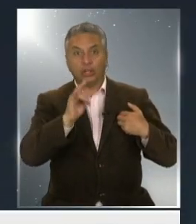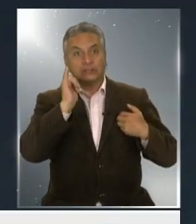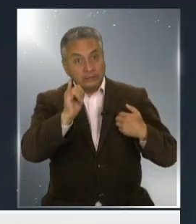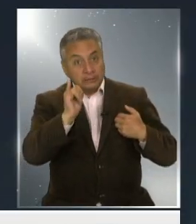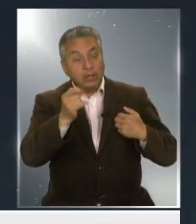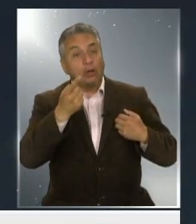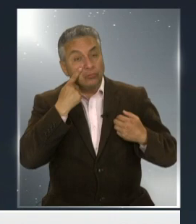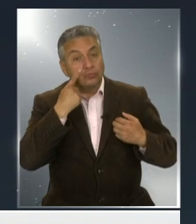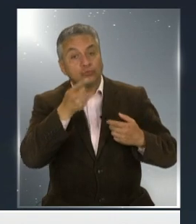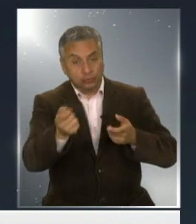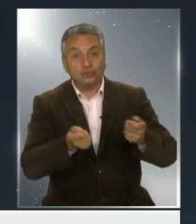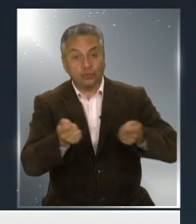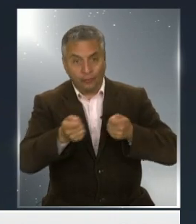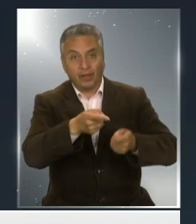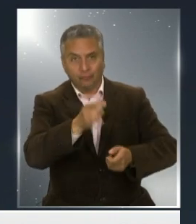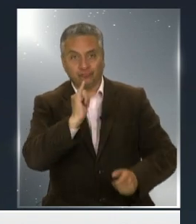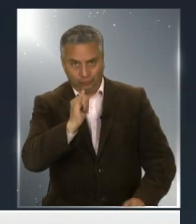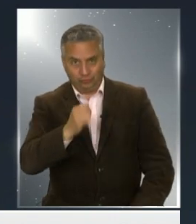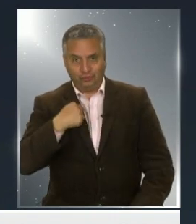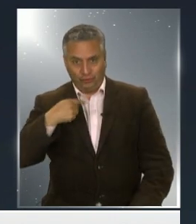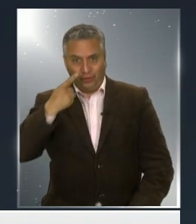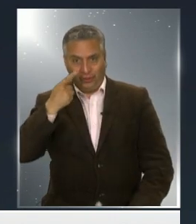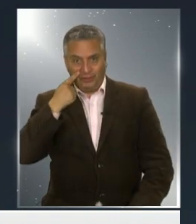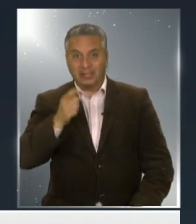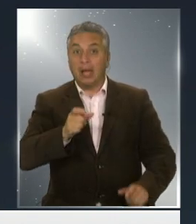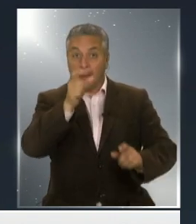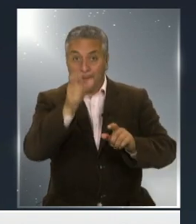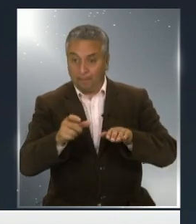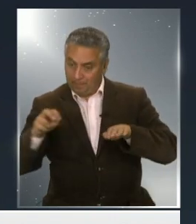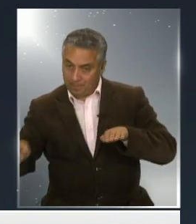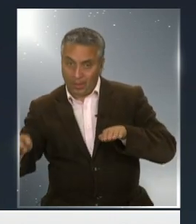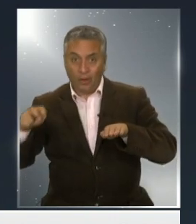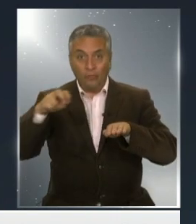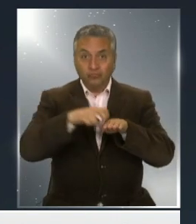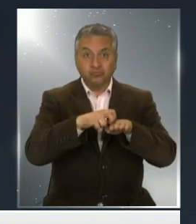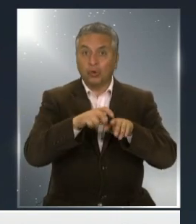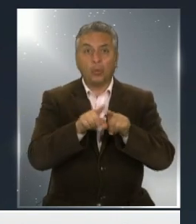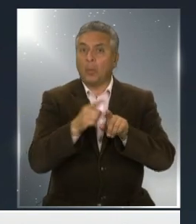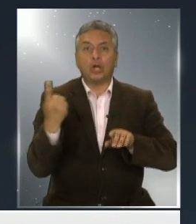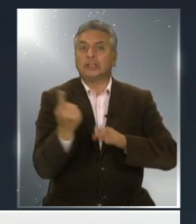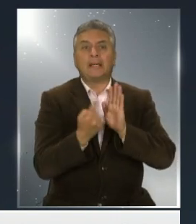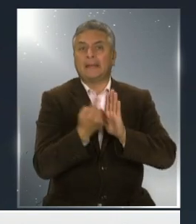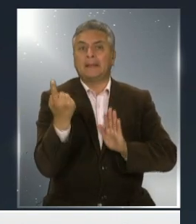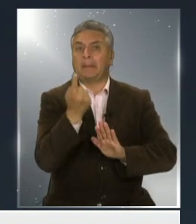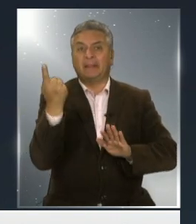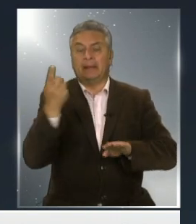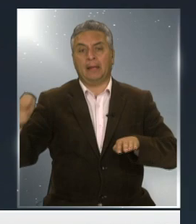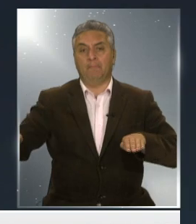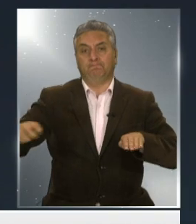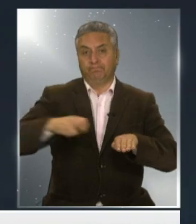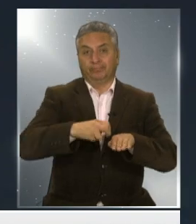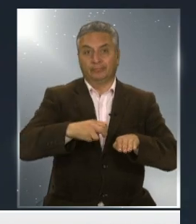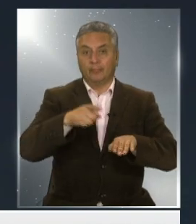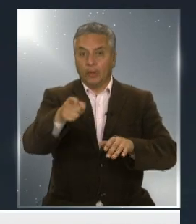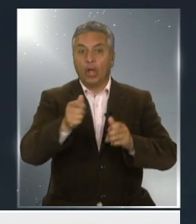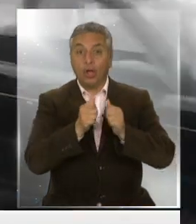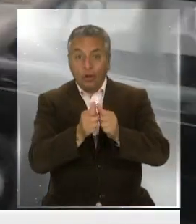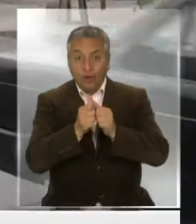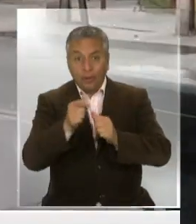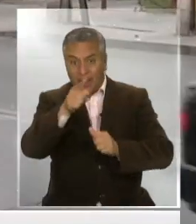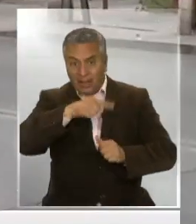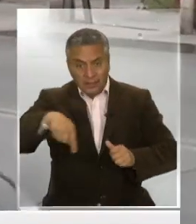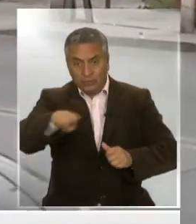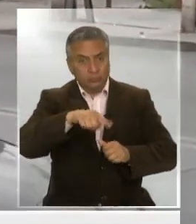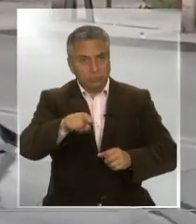conductor como parte de la aplicación. Afirman que el pasajero abordó el taxi de forma independiente. Entre sus colegas, la reacción del